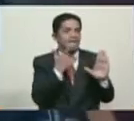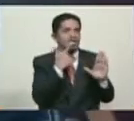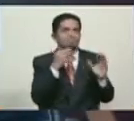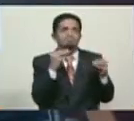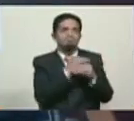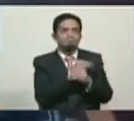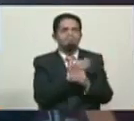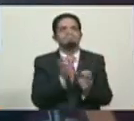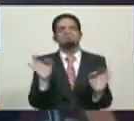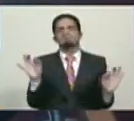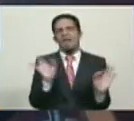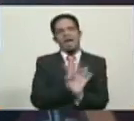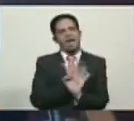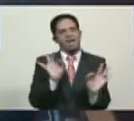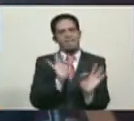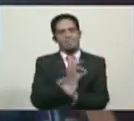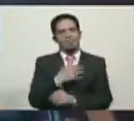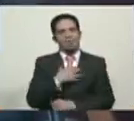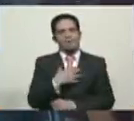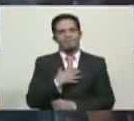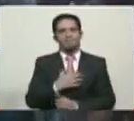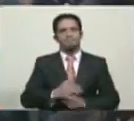nada.